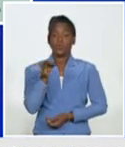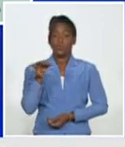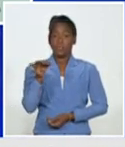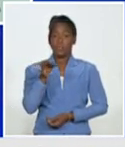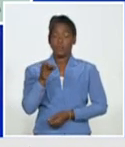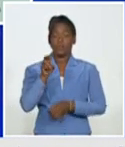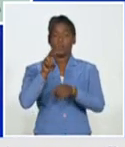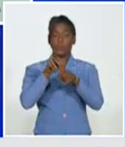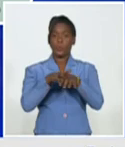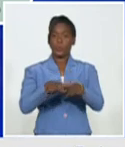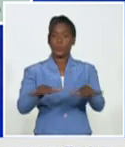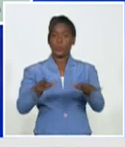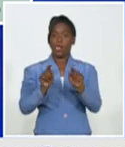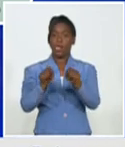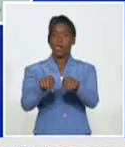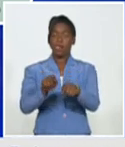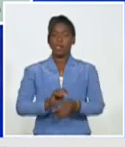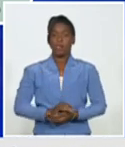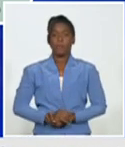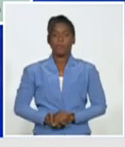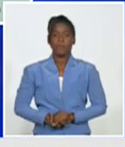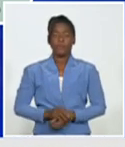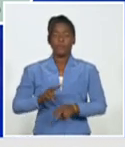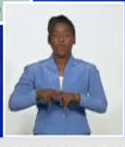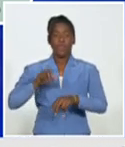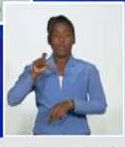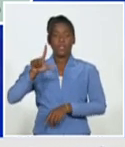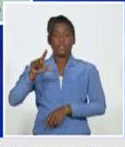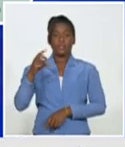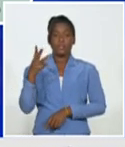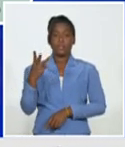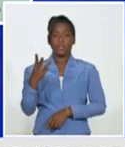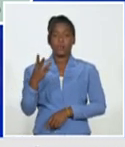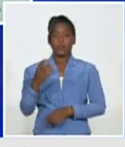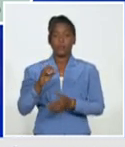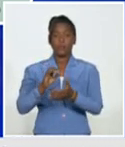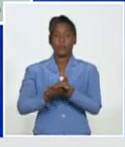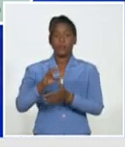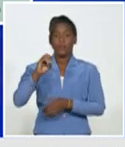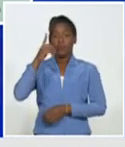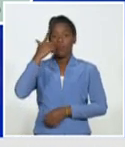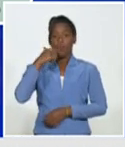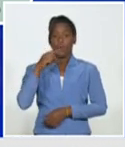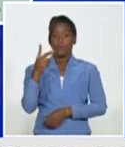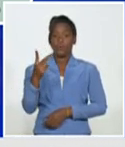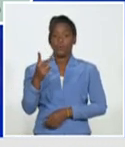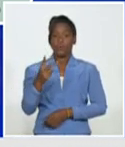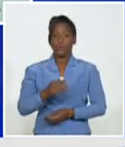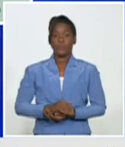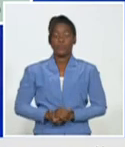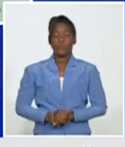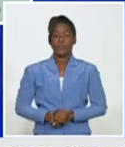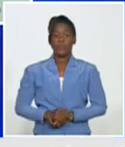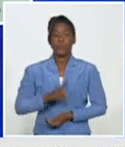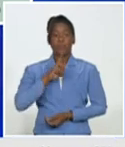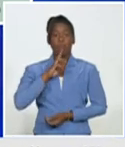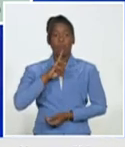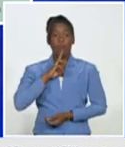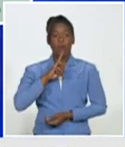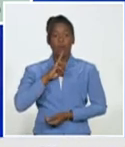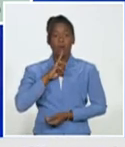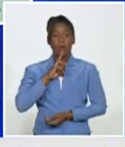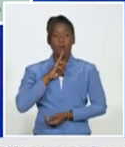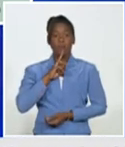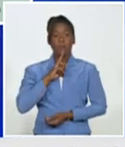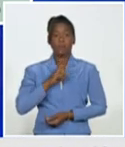municipios. Municipio Holguín 3, Moa 2, Sagua de Entánamo, Jibara y Báguano, 1 cada uno.